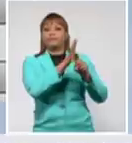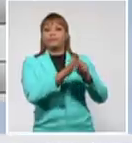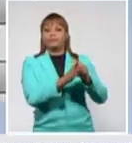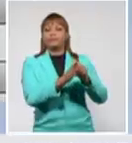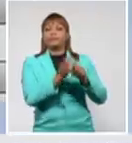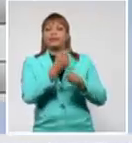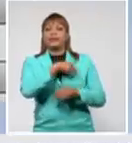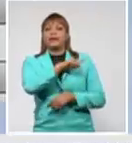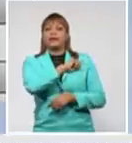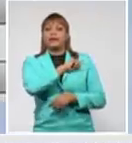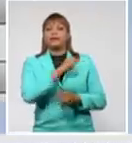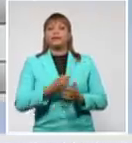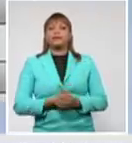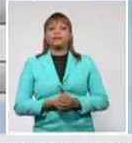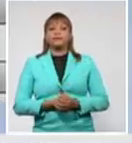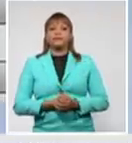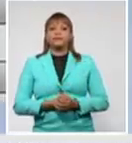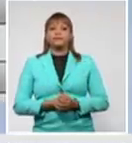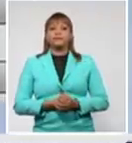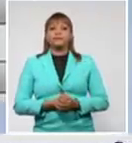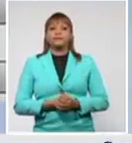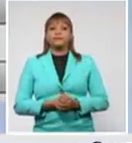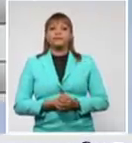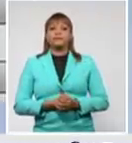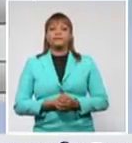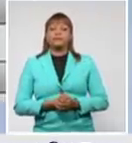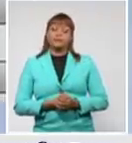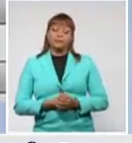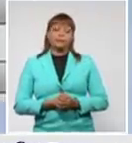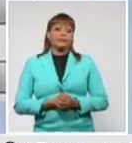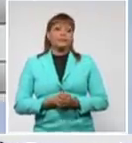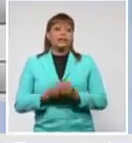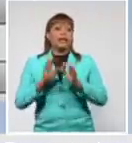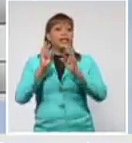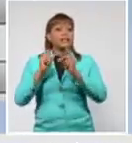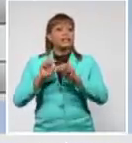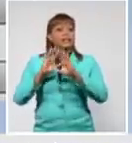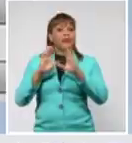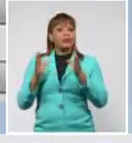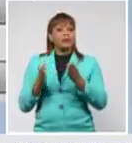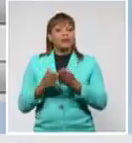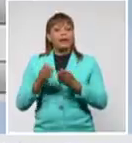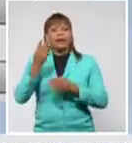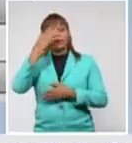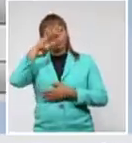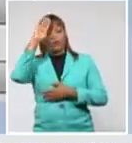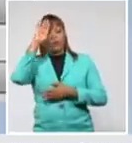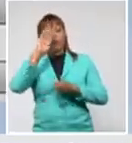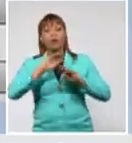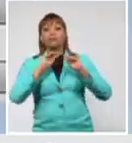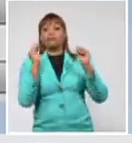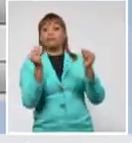ayer. Y de esta forma, ya nuestro país acumula